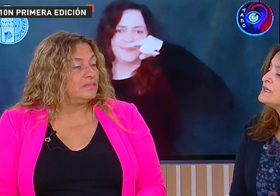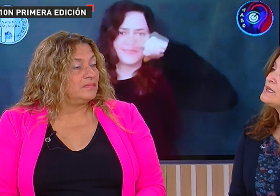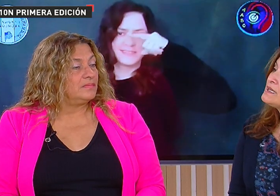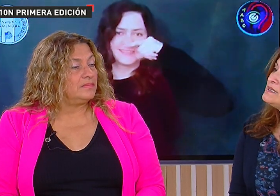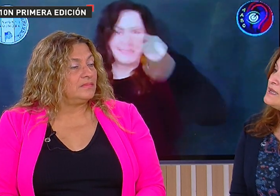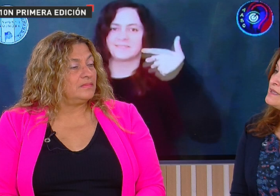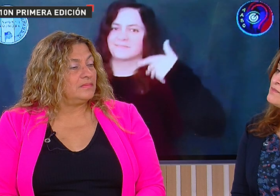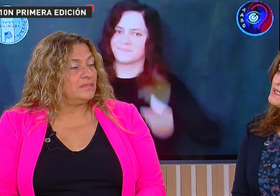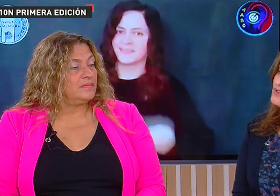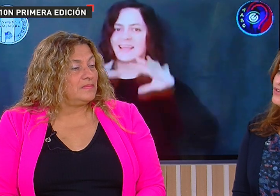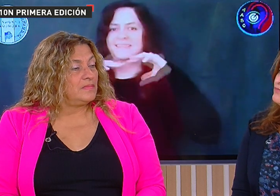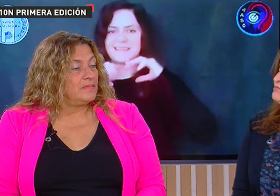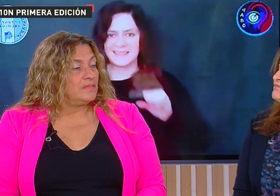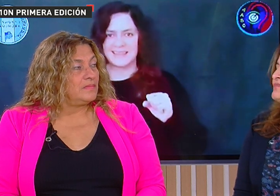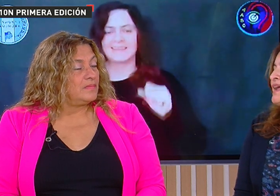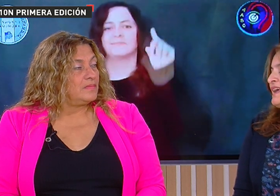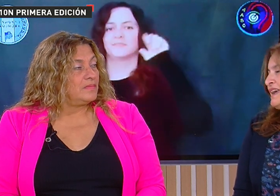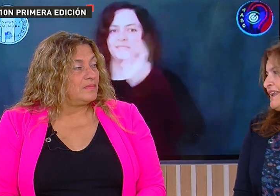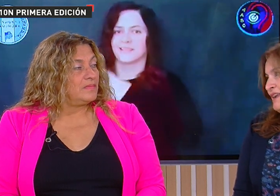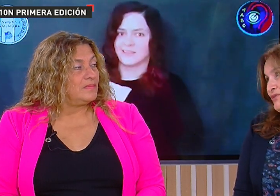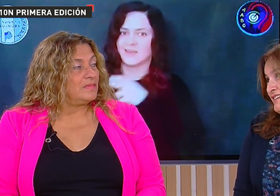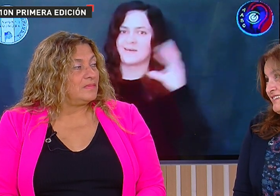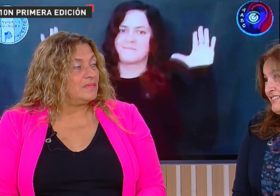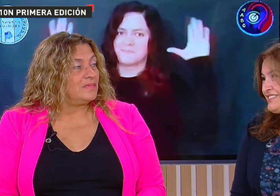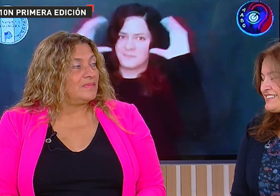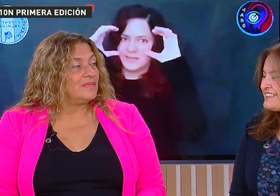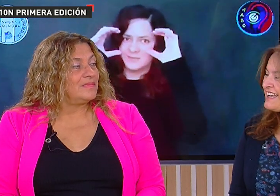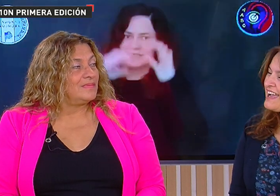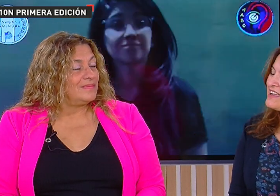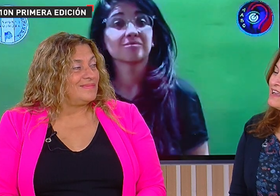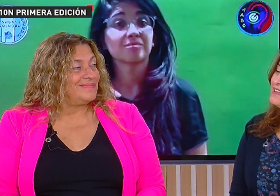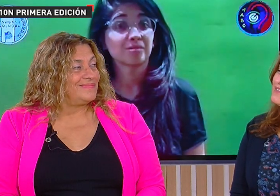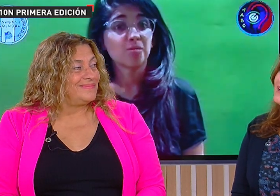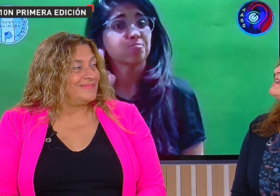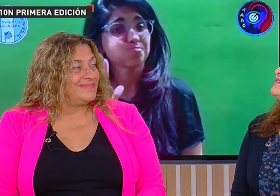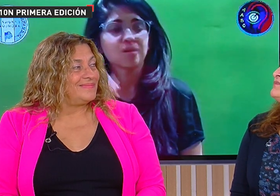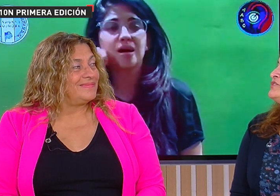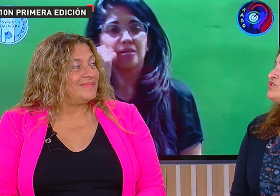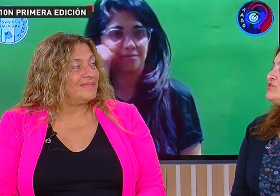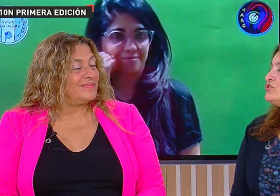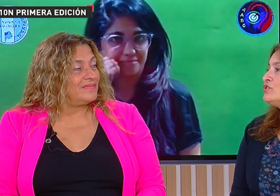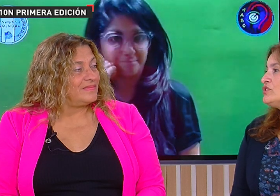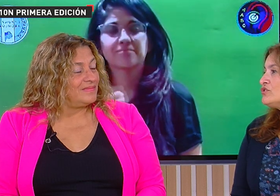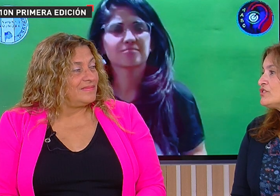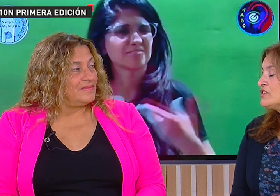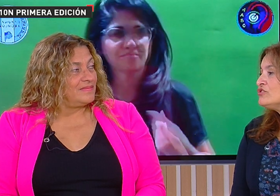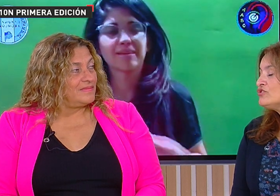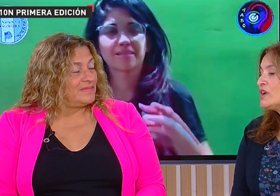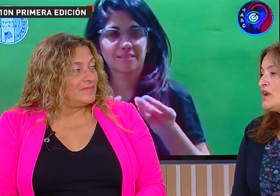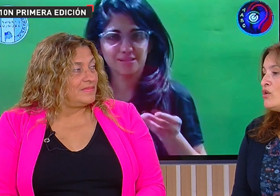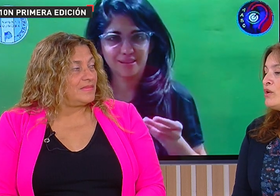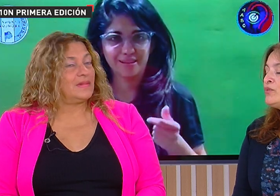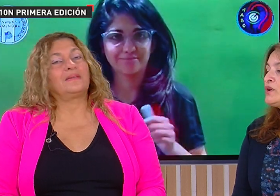inconveniente, y ahí empezó la lucha, digamos. Uh-huh. El tema es que nosotros todos estos